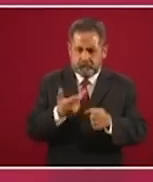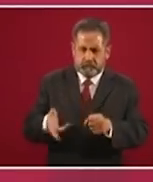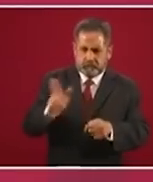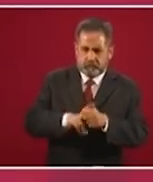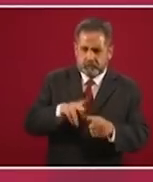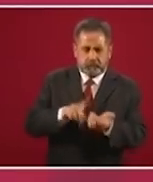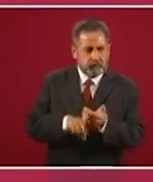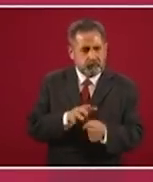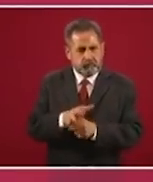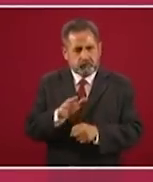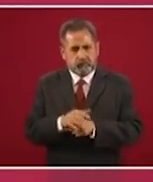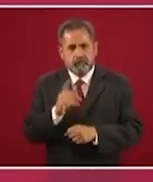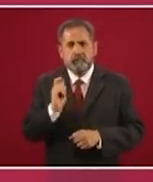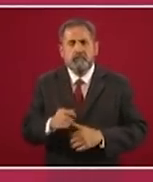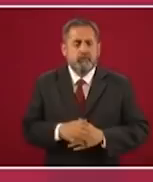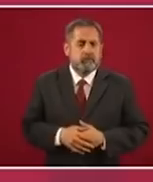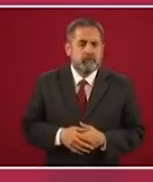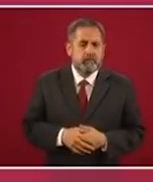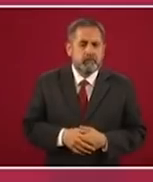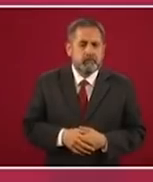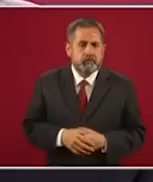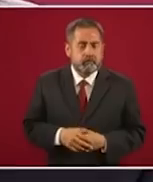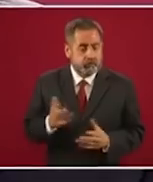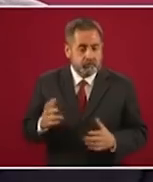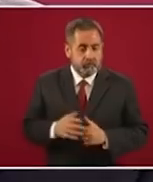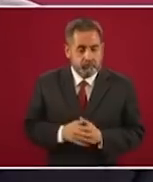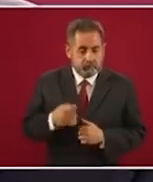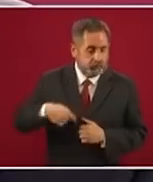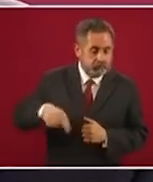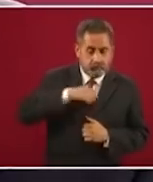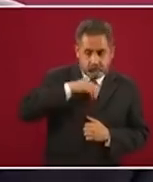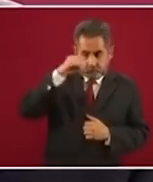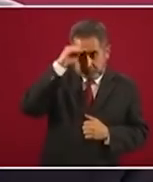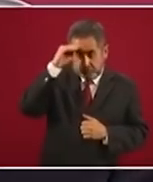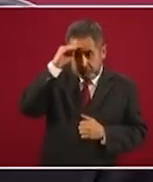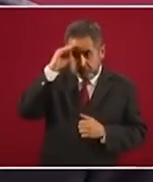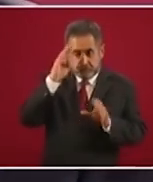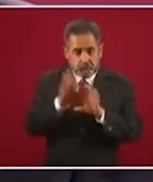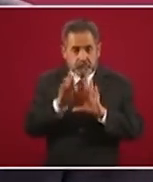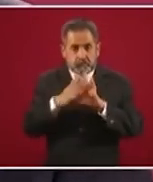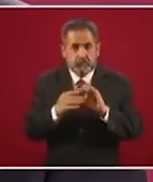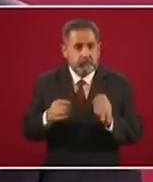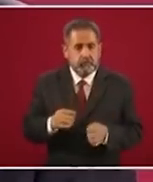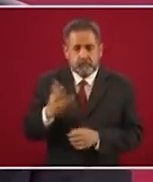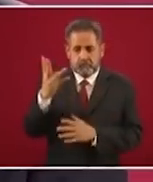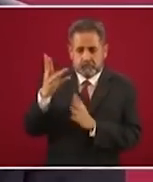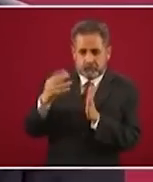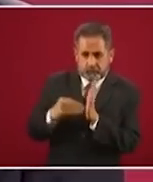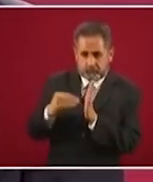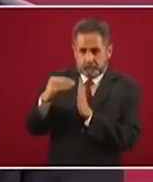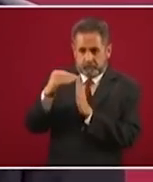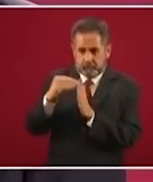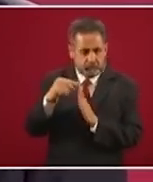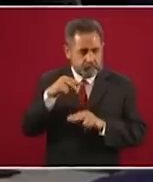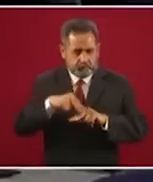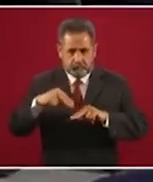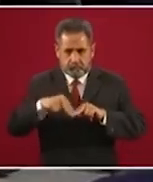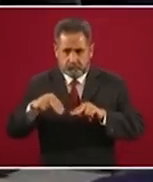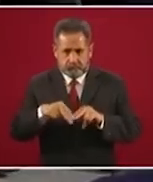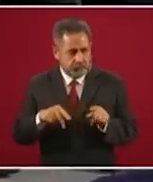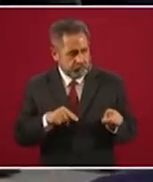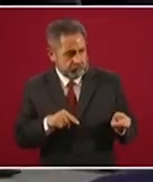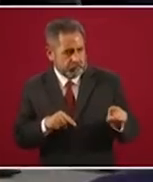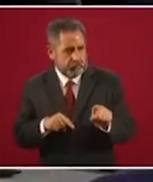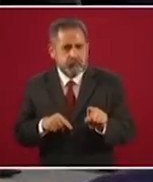hospitales. Entonces, estamos pensando en 4 millones.